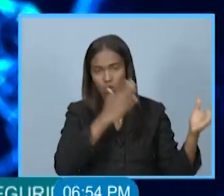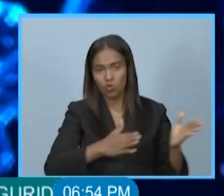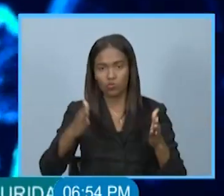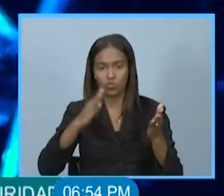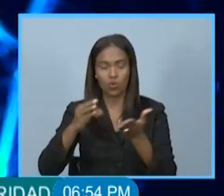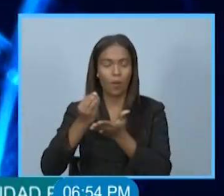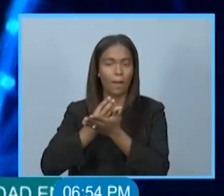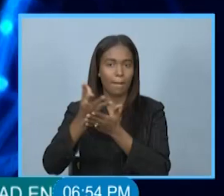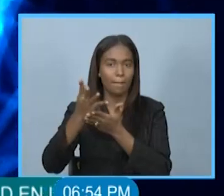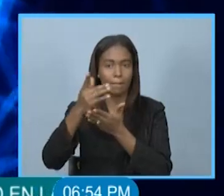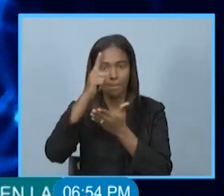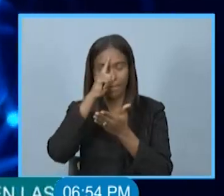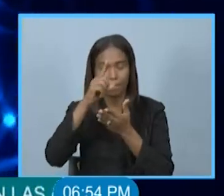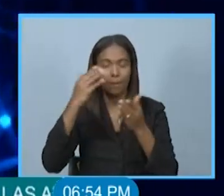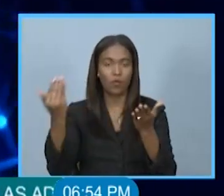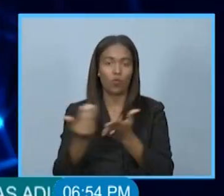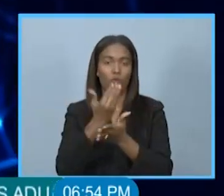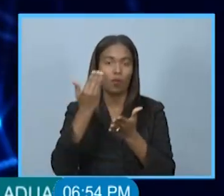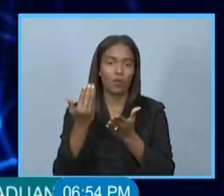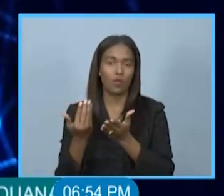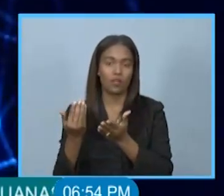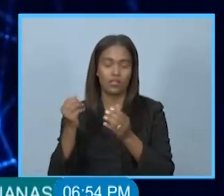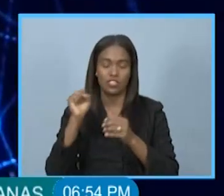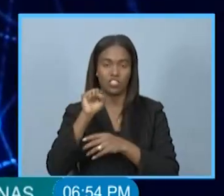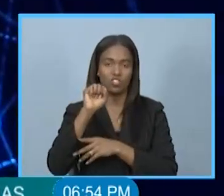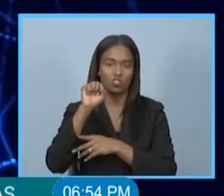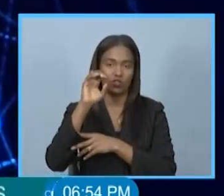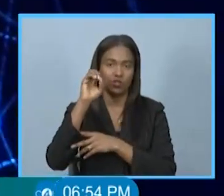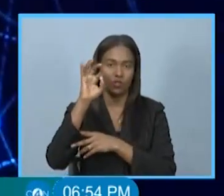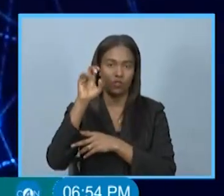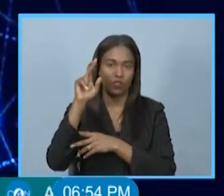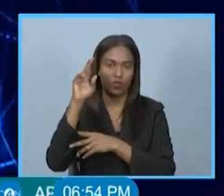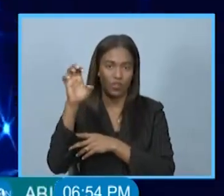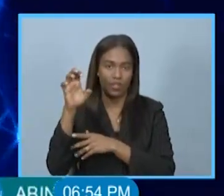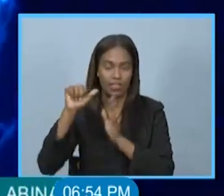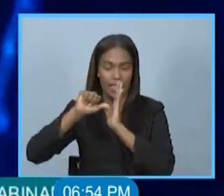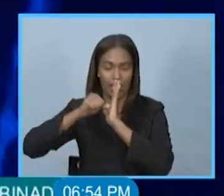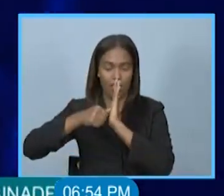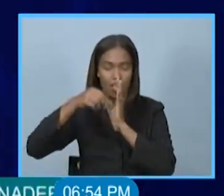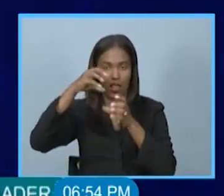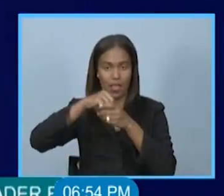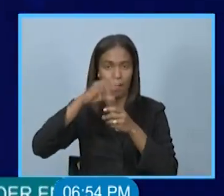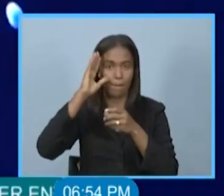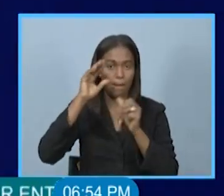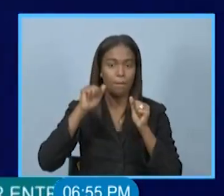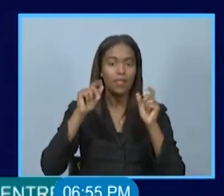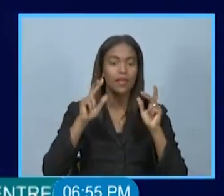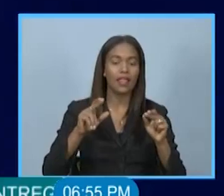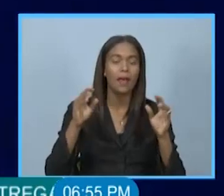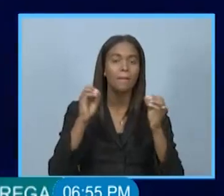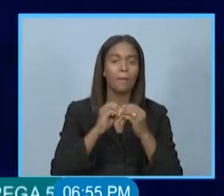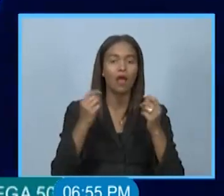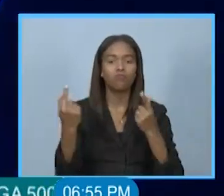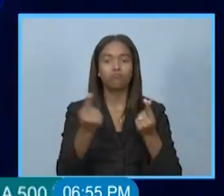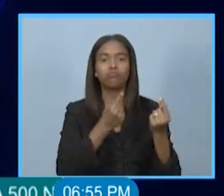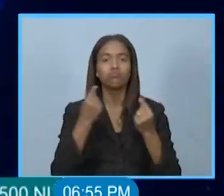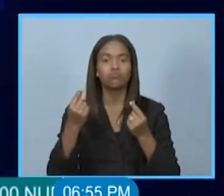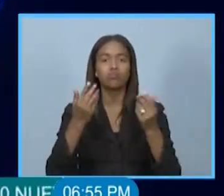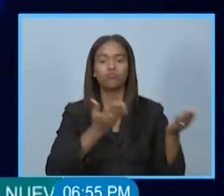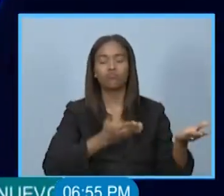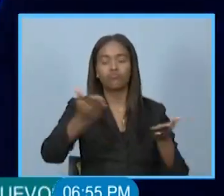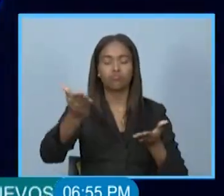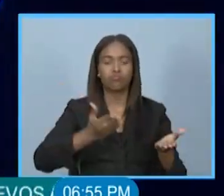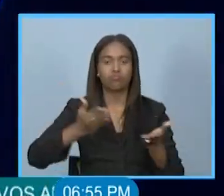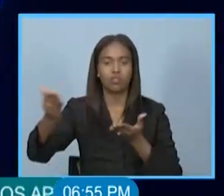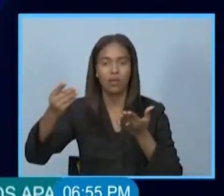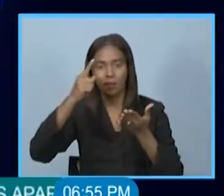licitación para la compra de un nuevo software del sistema integrado de gestión aduanera que permitirá agilizar las operaciones de despacho de